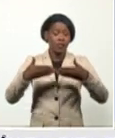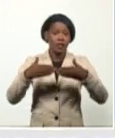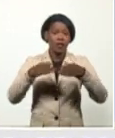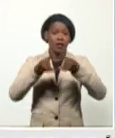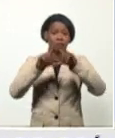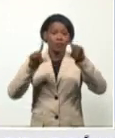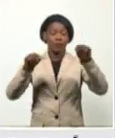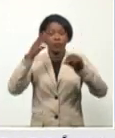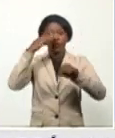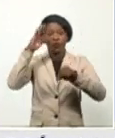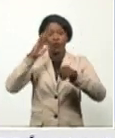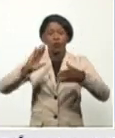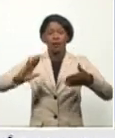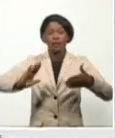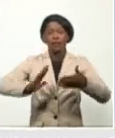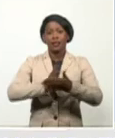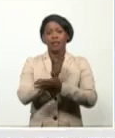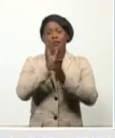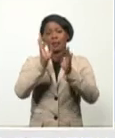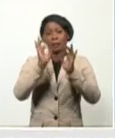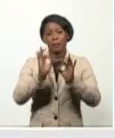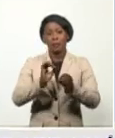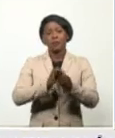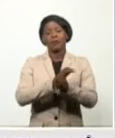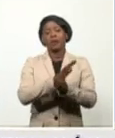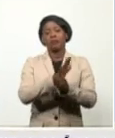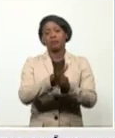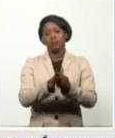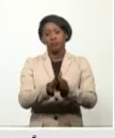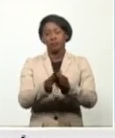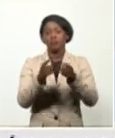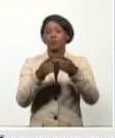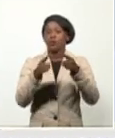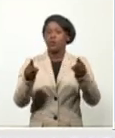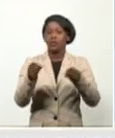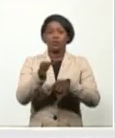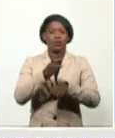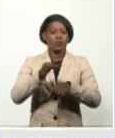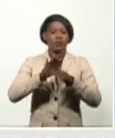completo en todos los territorios, en todas las provincias, en todos los municipios.